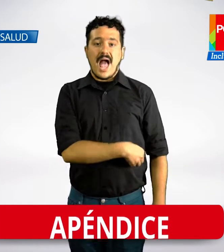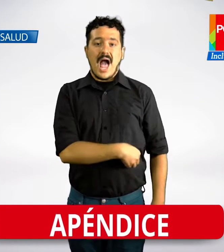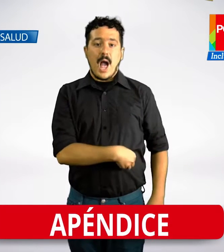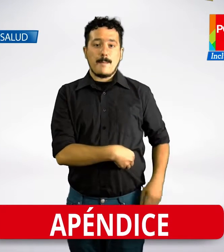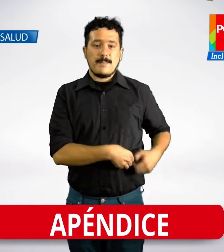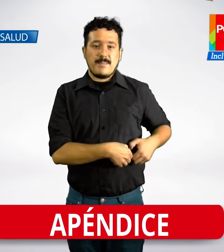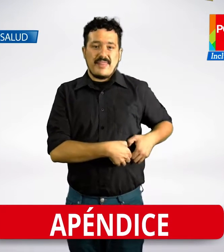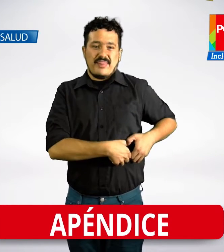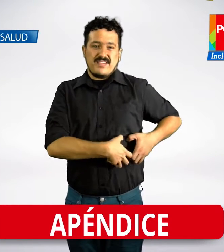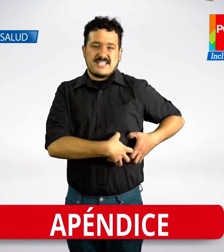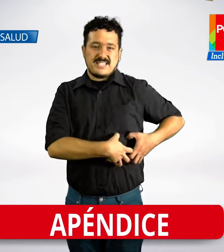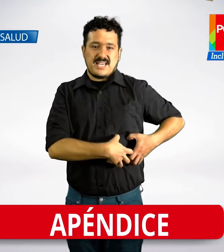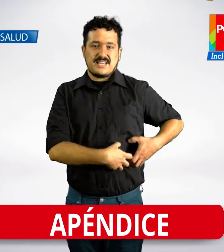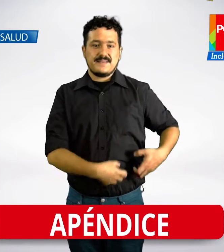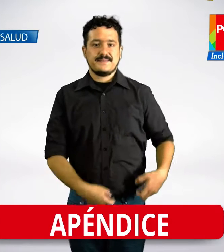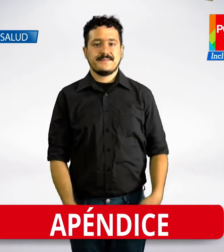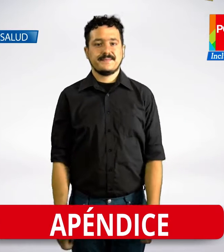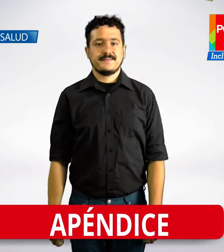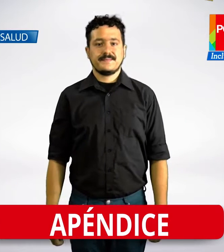Apéndice